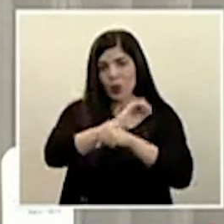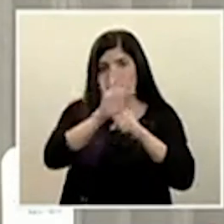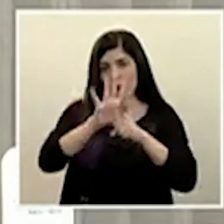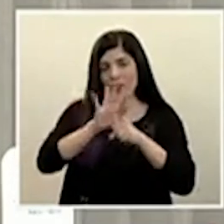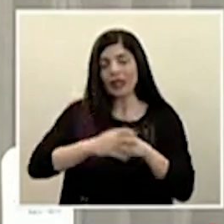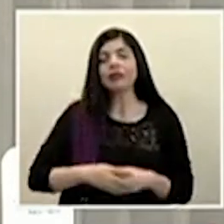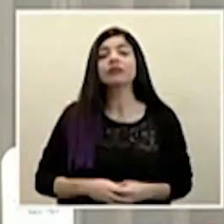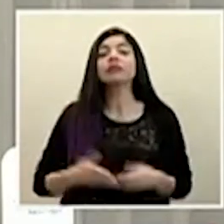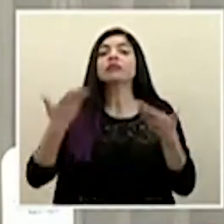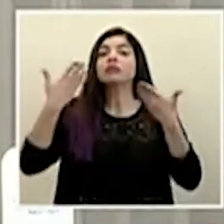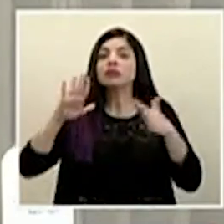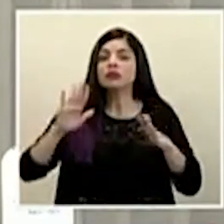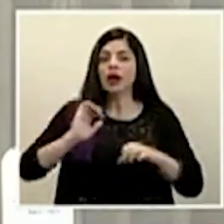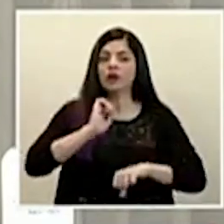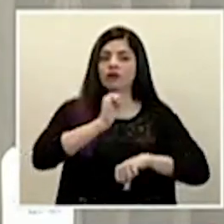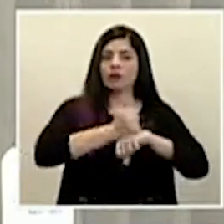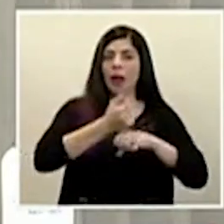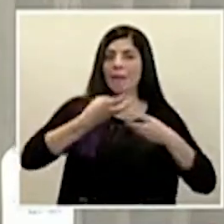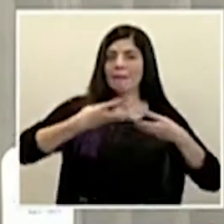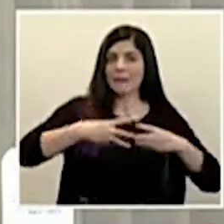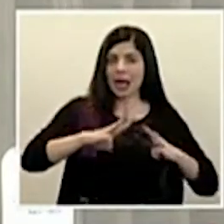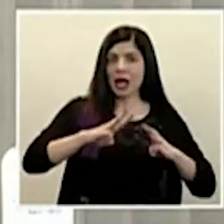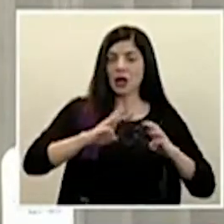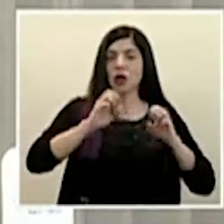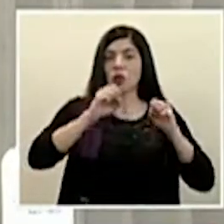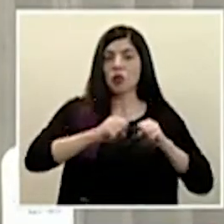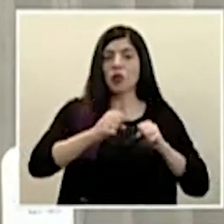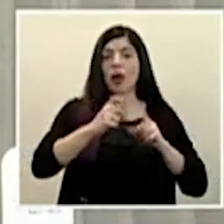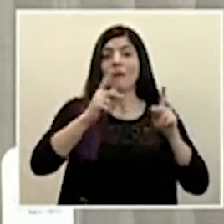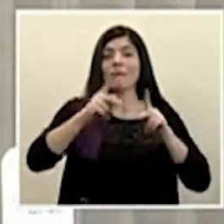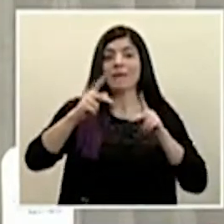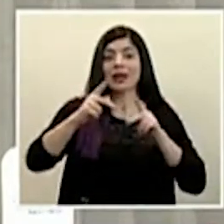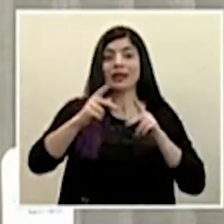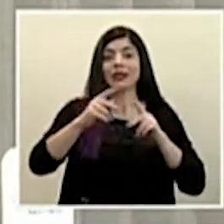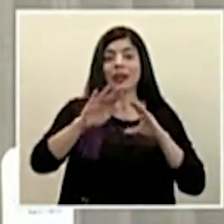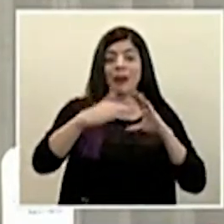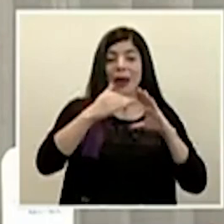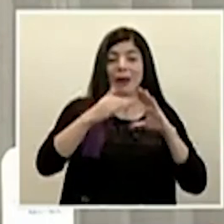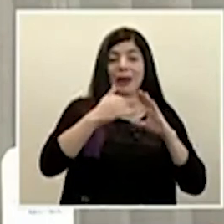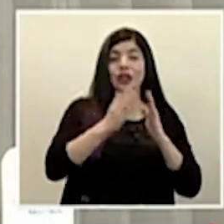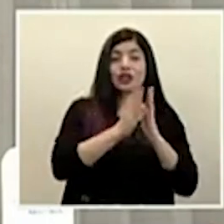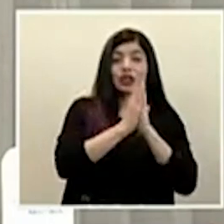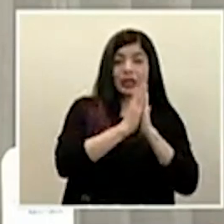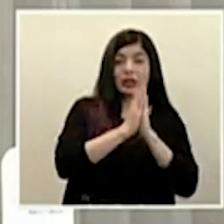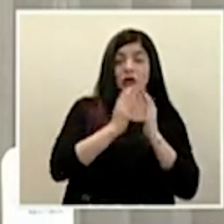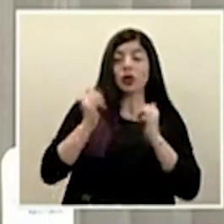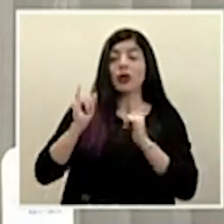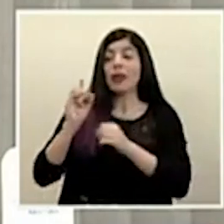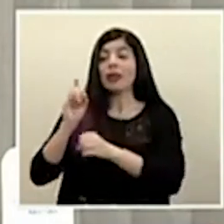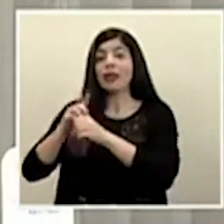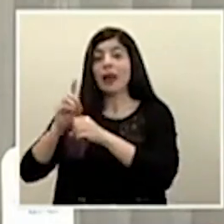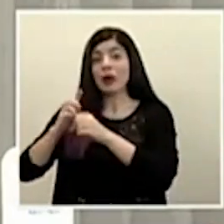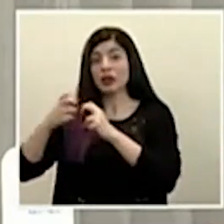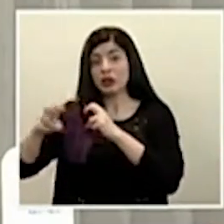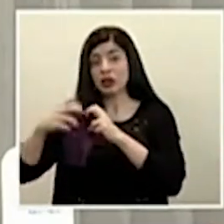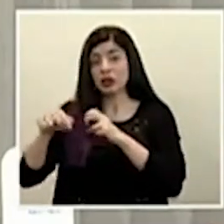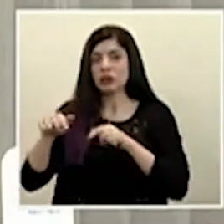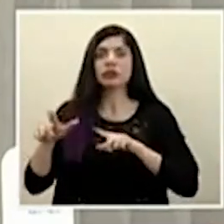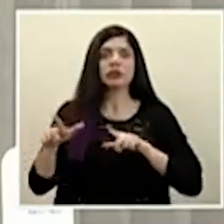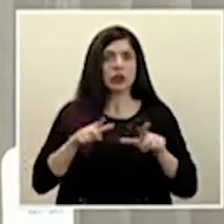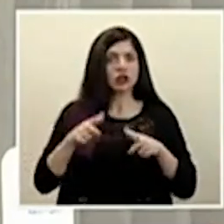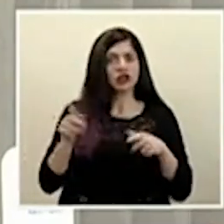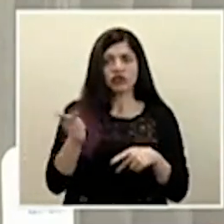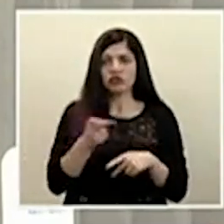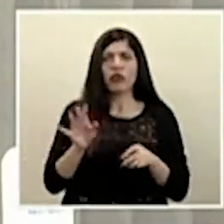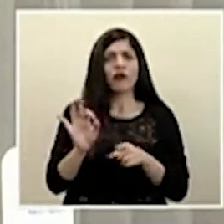COVID-19. Ya el mecanismo, tanto para recibir la solicitud y ahora para hacer los depósitos, está listo, está en pie, está